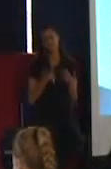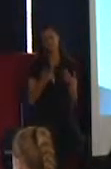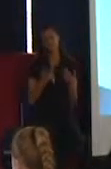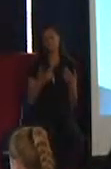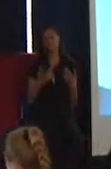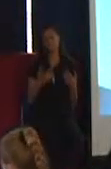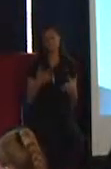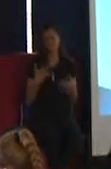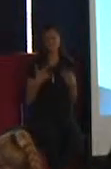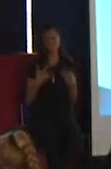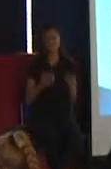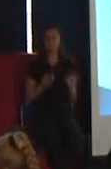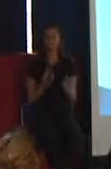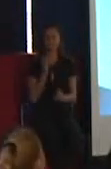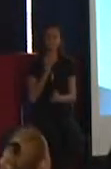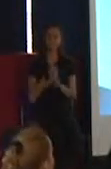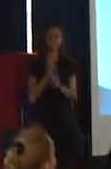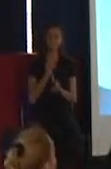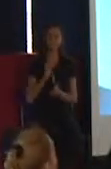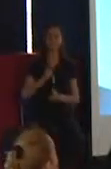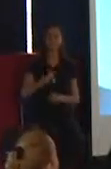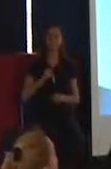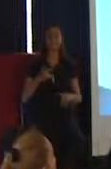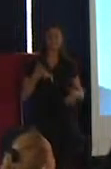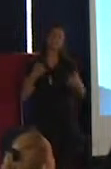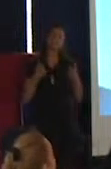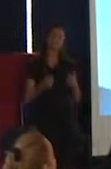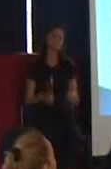¿sí?, efectivo de los derechos.